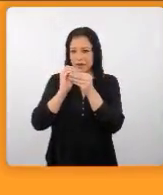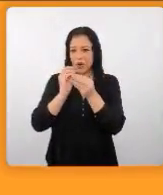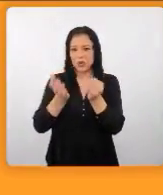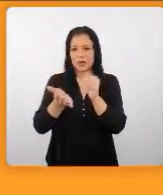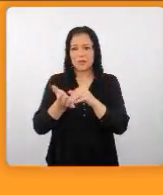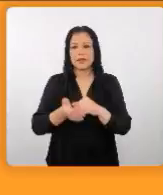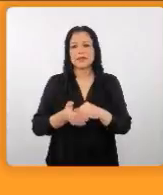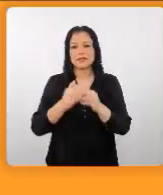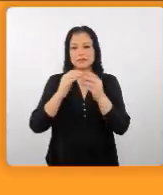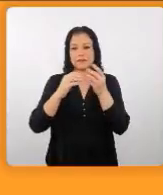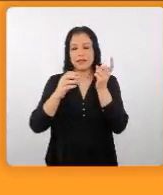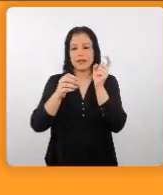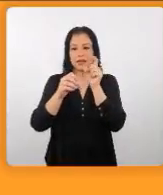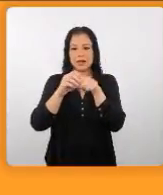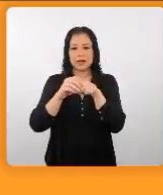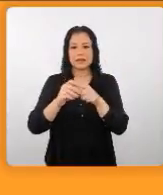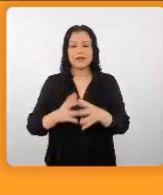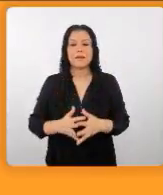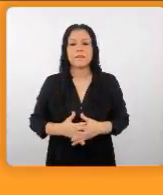vez.